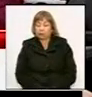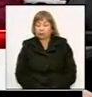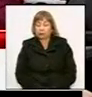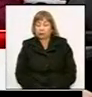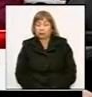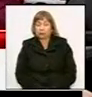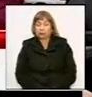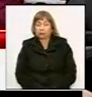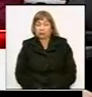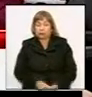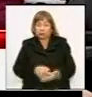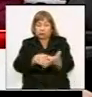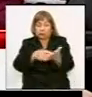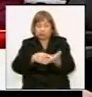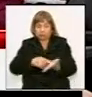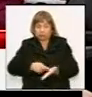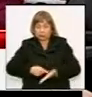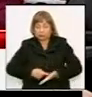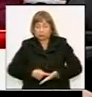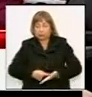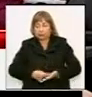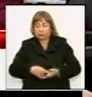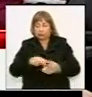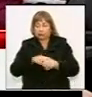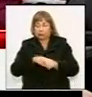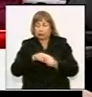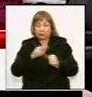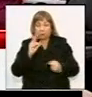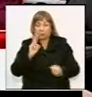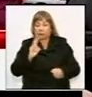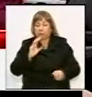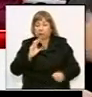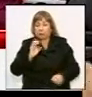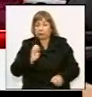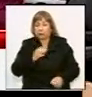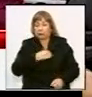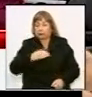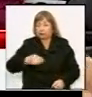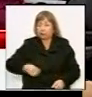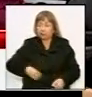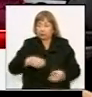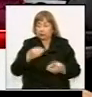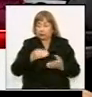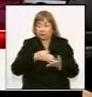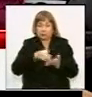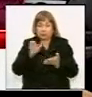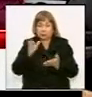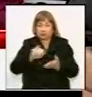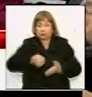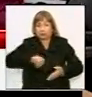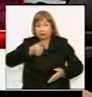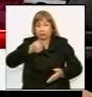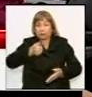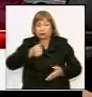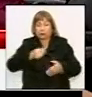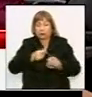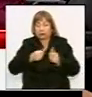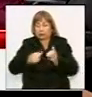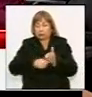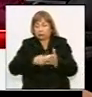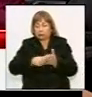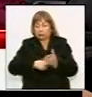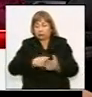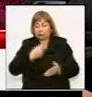de exigir, en primer lugar, exigió la renuncia inmediata del viceministro como corresponde. Destituye al director general de Patrimonio